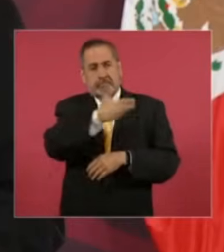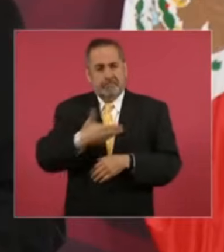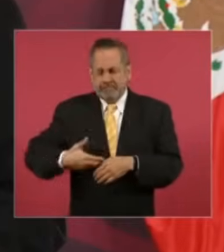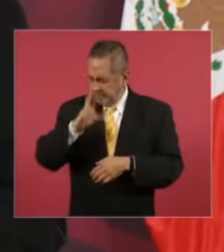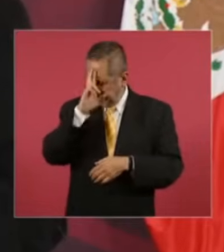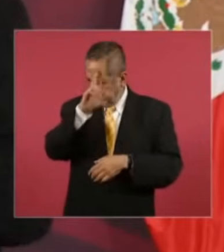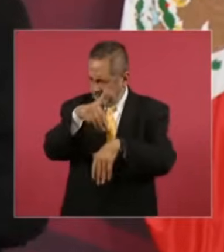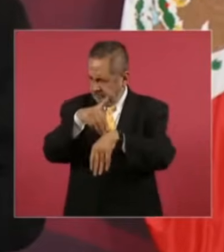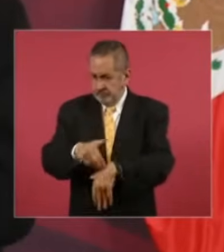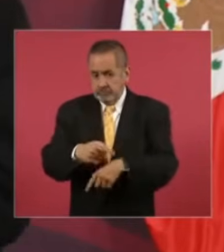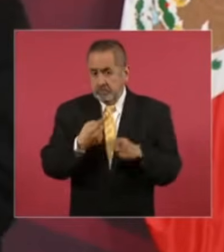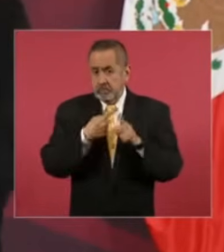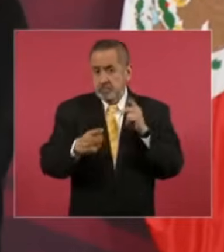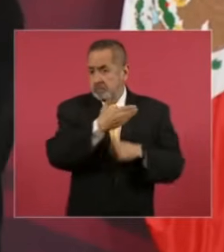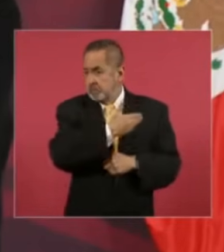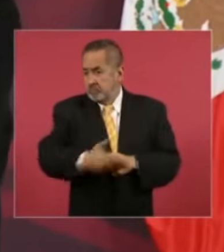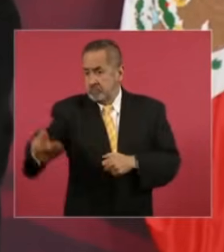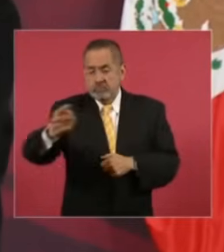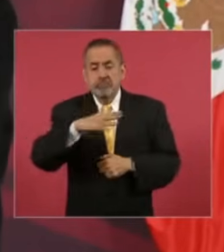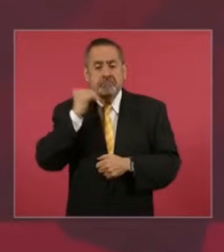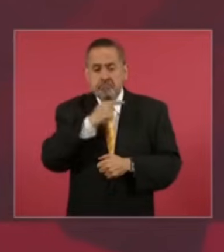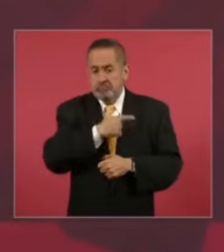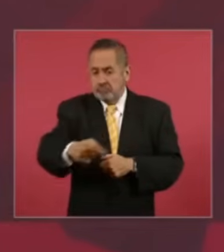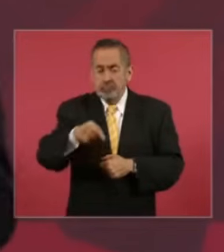Policía Federal de Felipe Calderón.